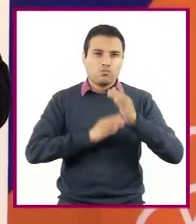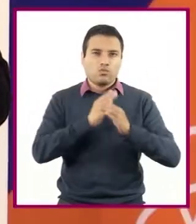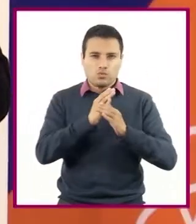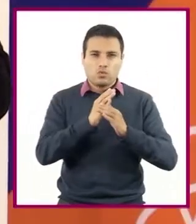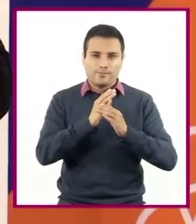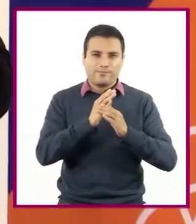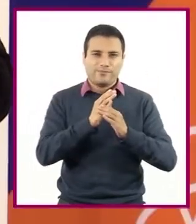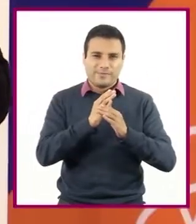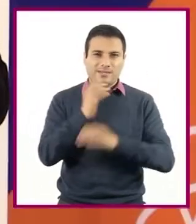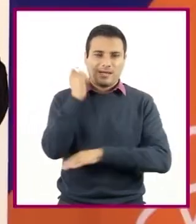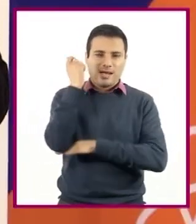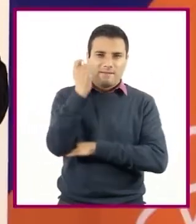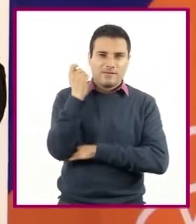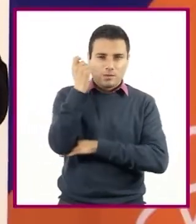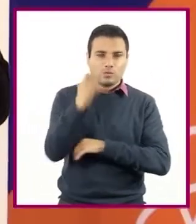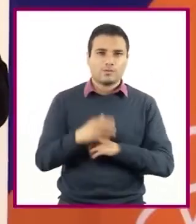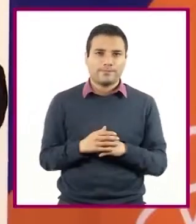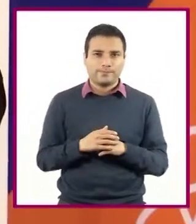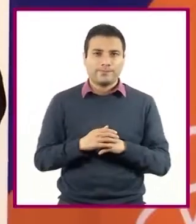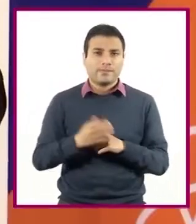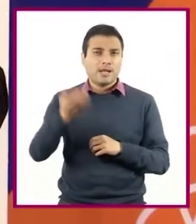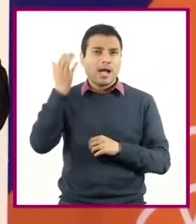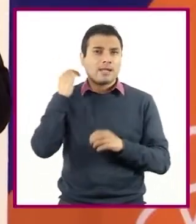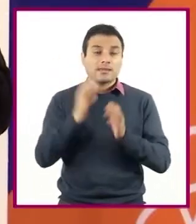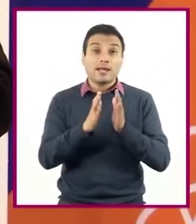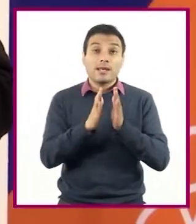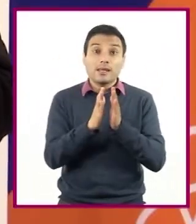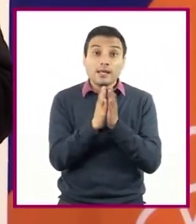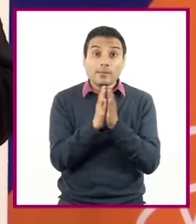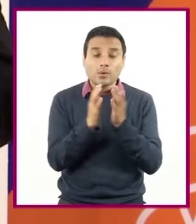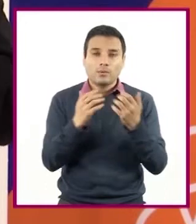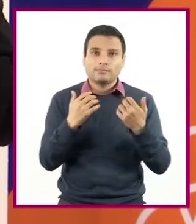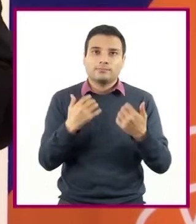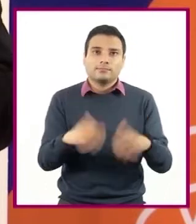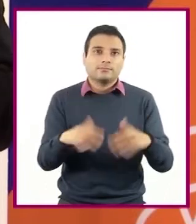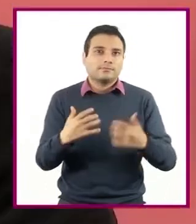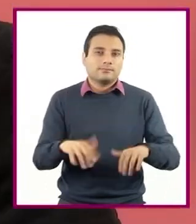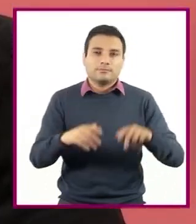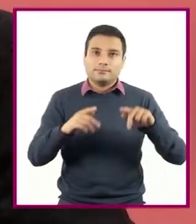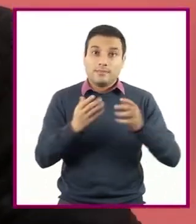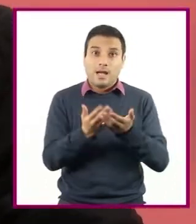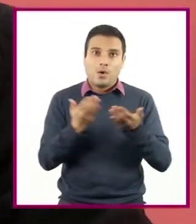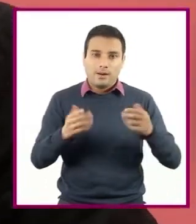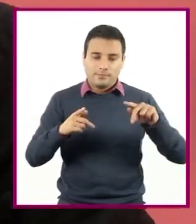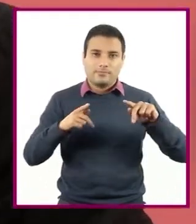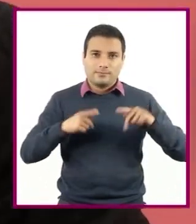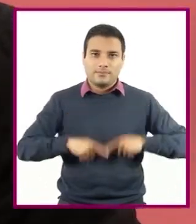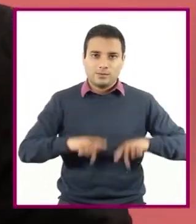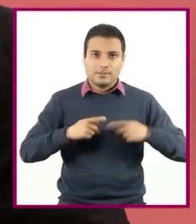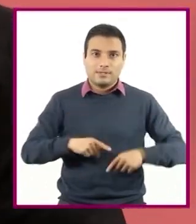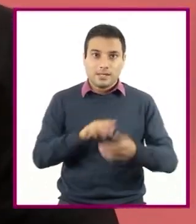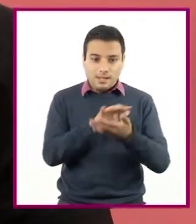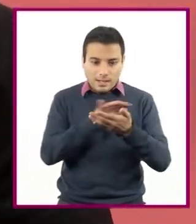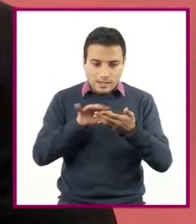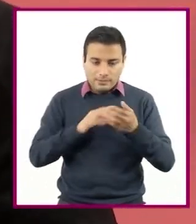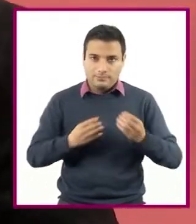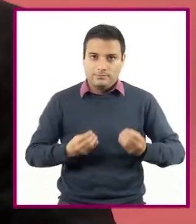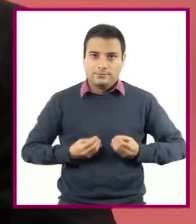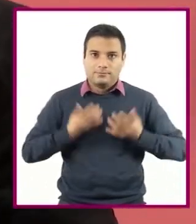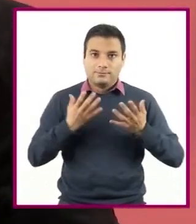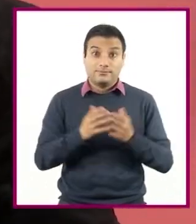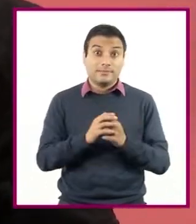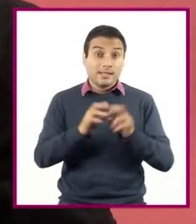caballeros. Las obras renacentistas son una inspiración para la sociedad actual. Muchos de sus contenidos aún